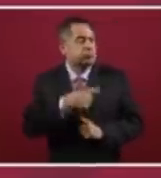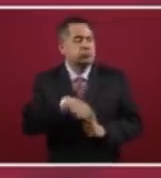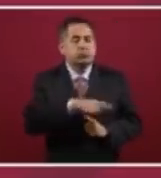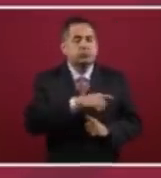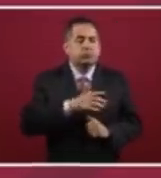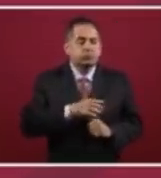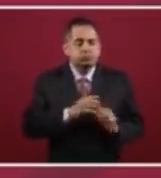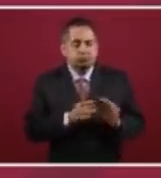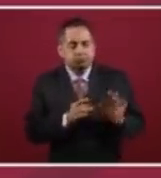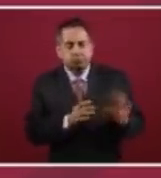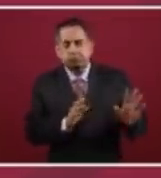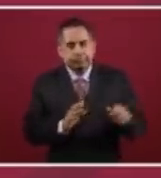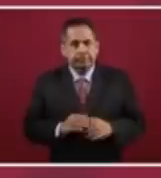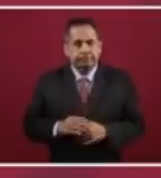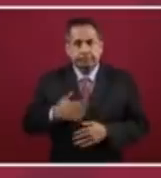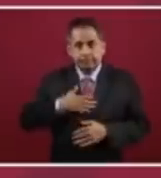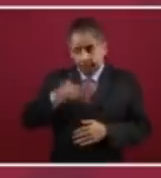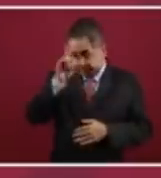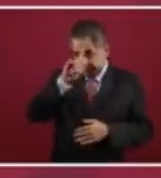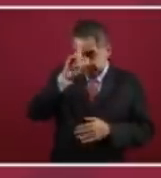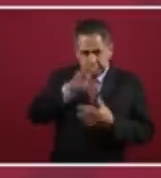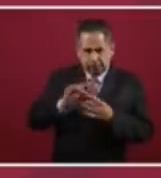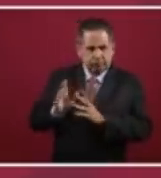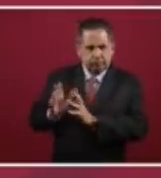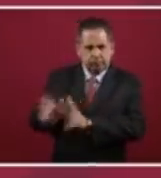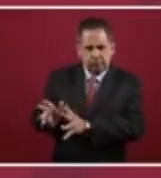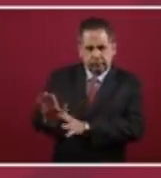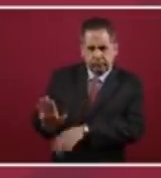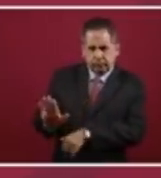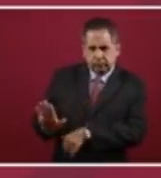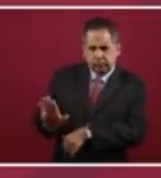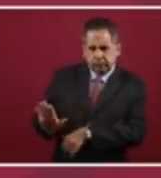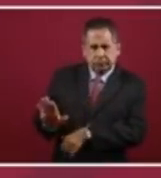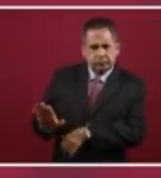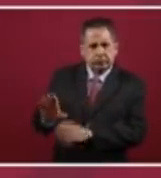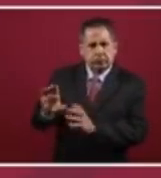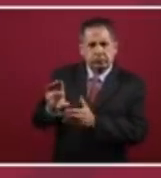nuestros recomiendan que se mantenga para no generar